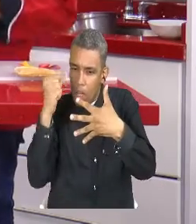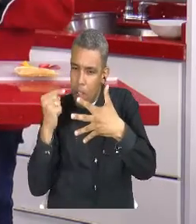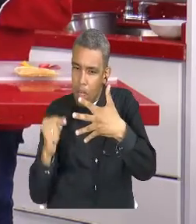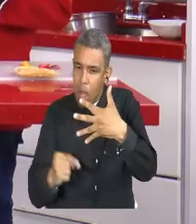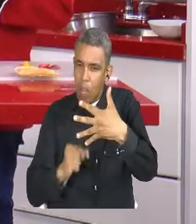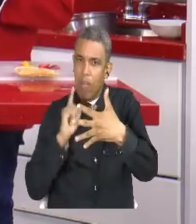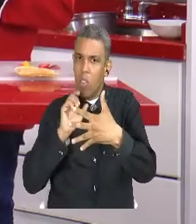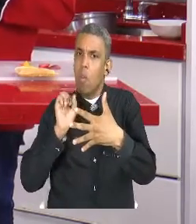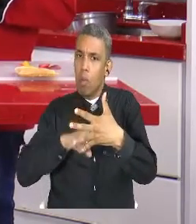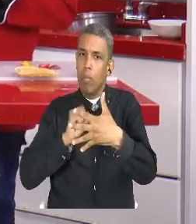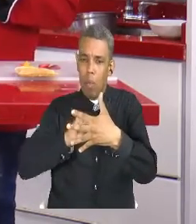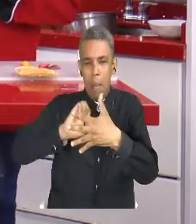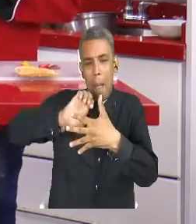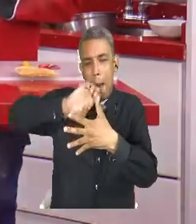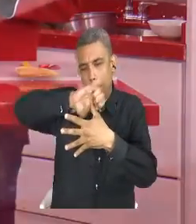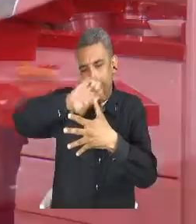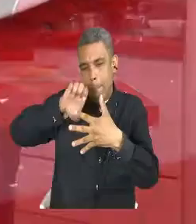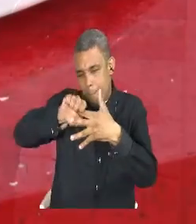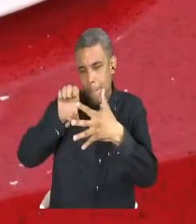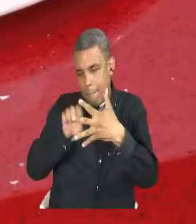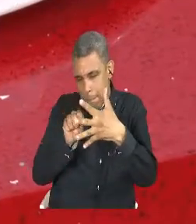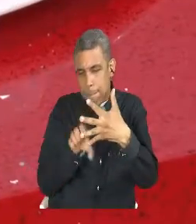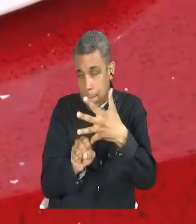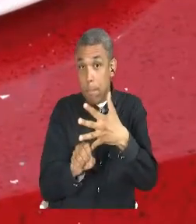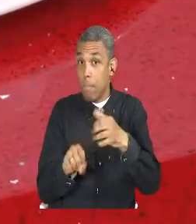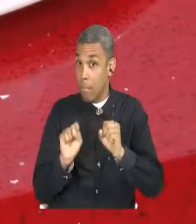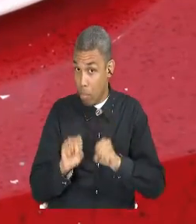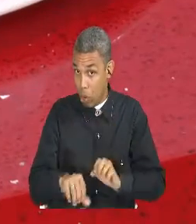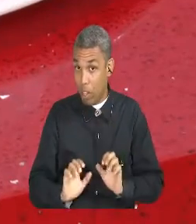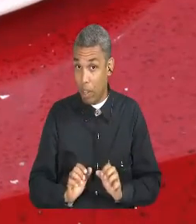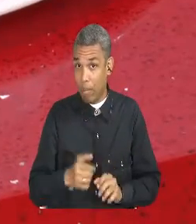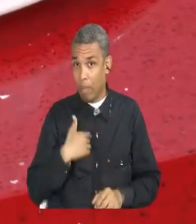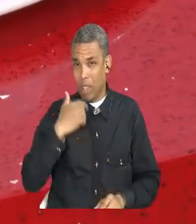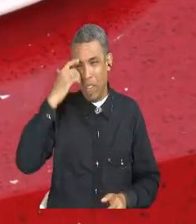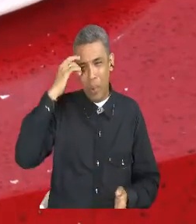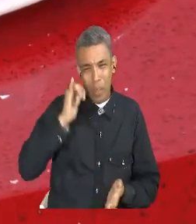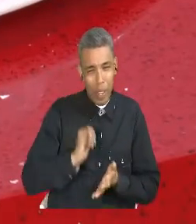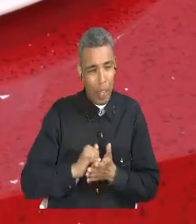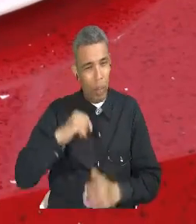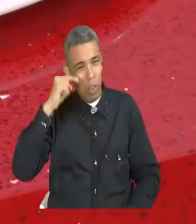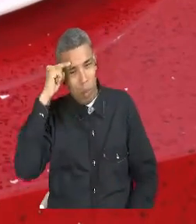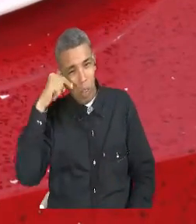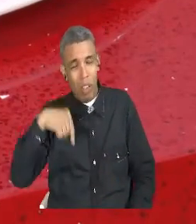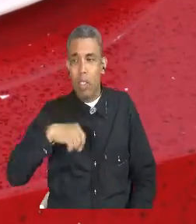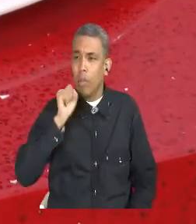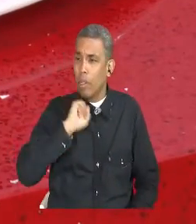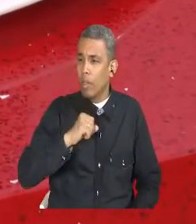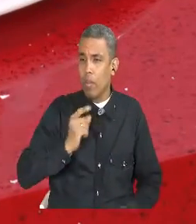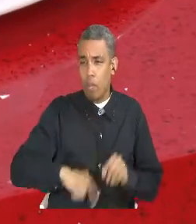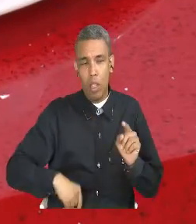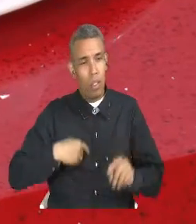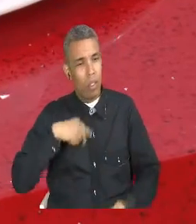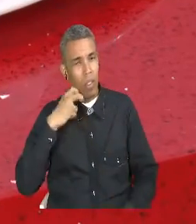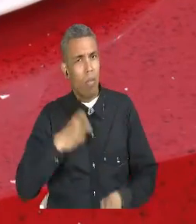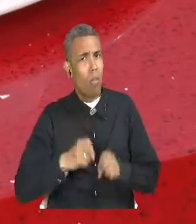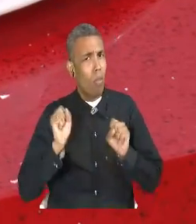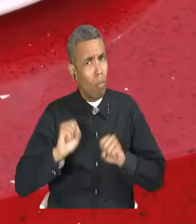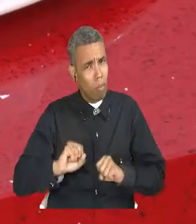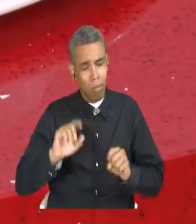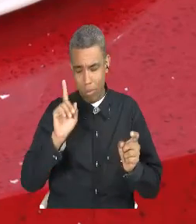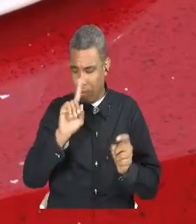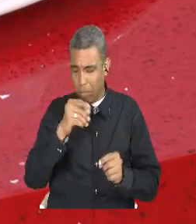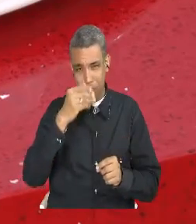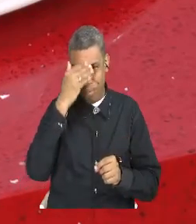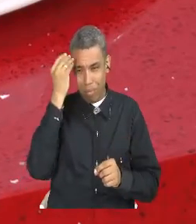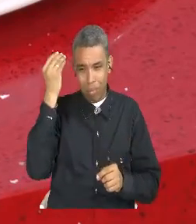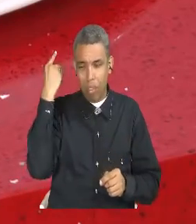sea, creer en nosotros mismos. Sí, creer en nosotros mismos, creer en Barranca Bermeja y vamos a ver que así todo es posible. Bueno, y como todo es